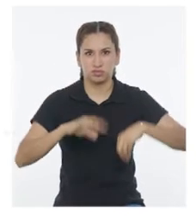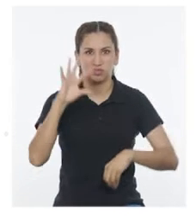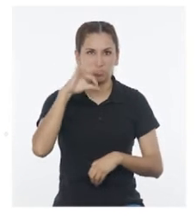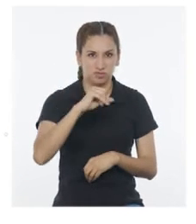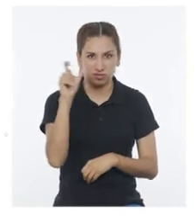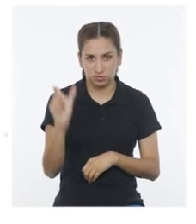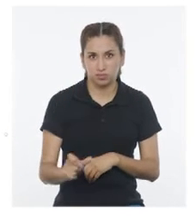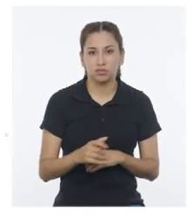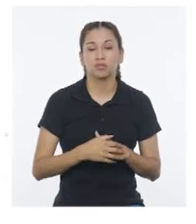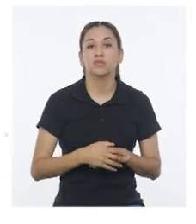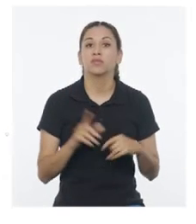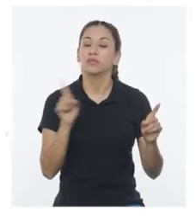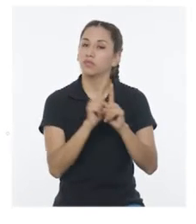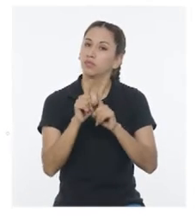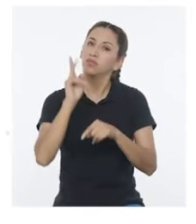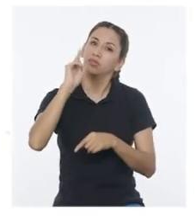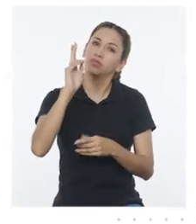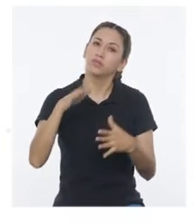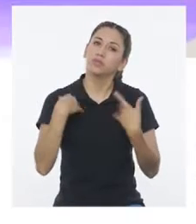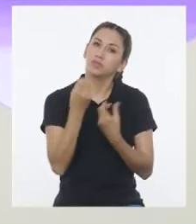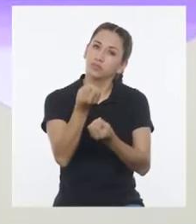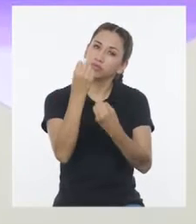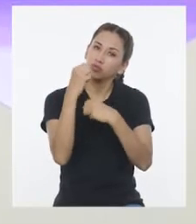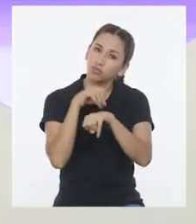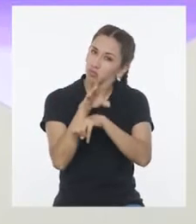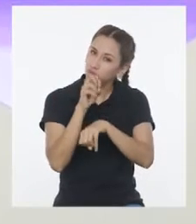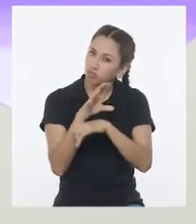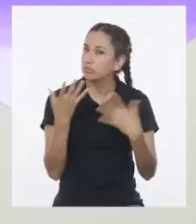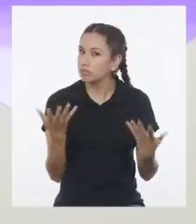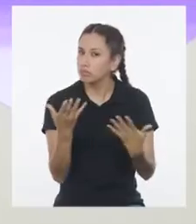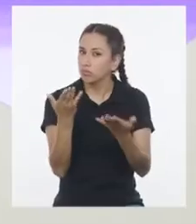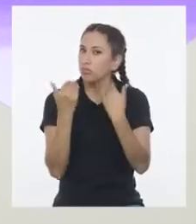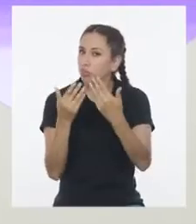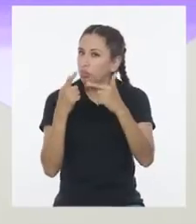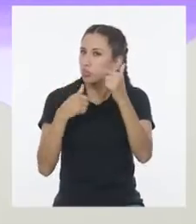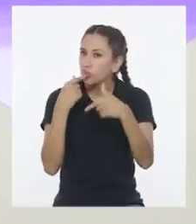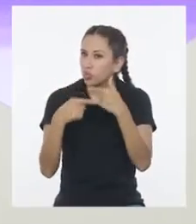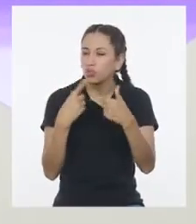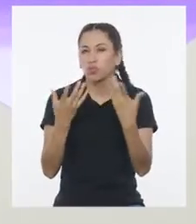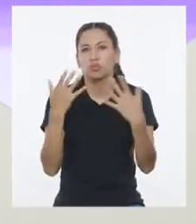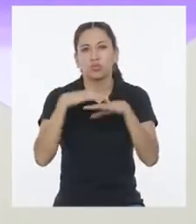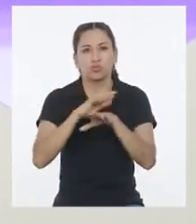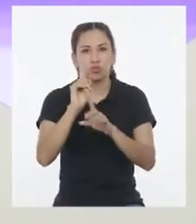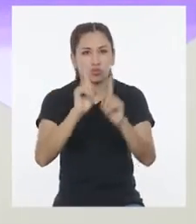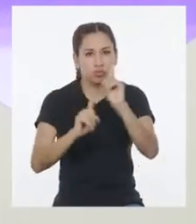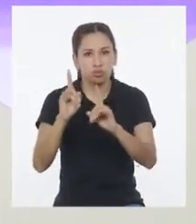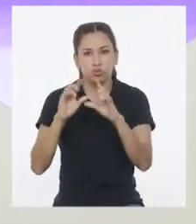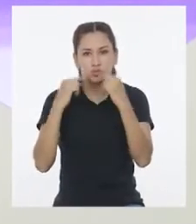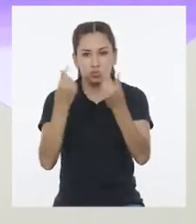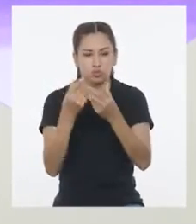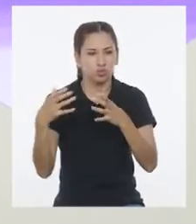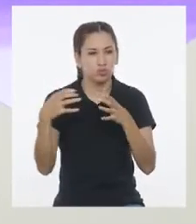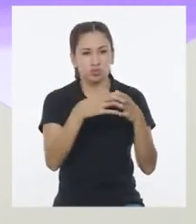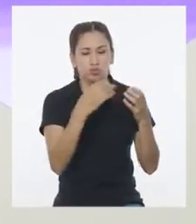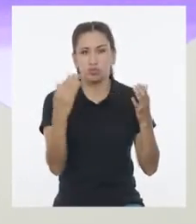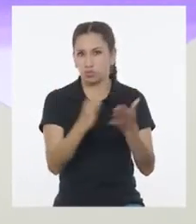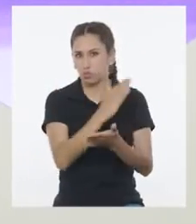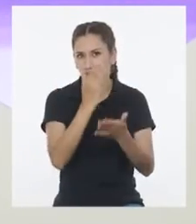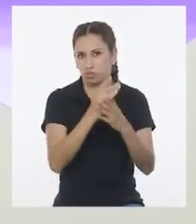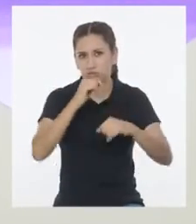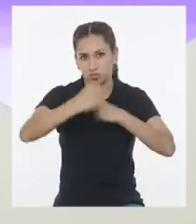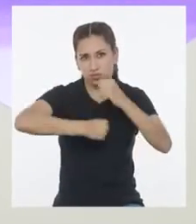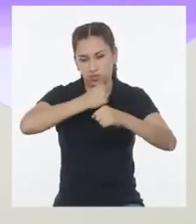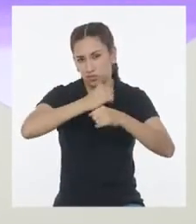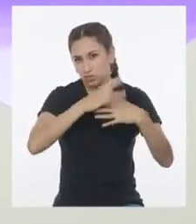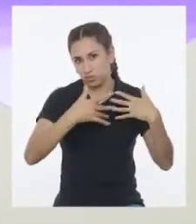el abigeato y la delincuencia. Profesor, ¿y nos podría mencionar algunos casos en los que haya intervenido la ronda campesina a lo